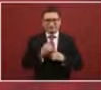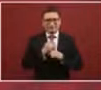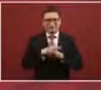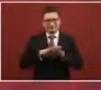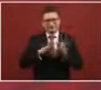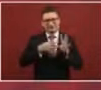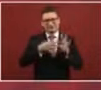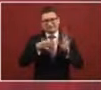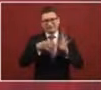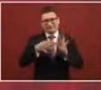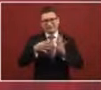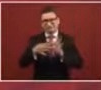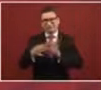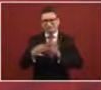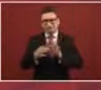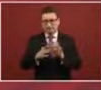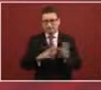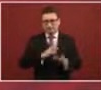informando y también